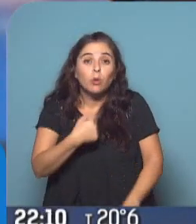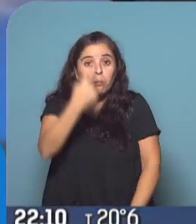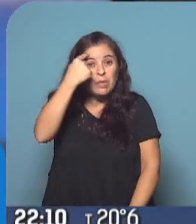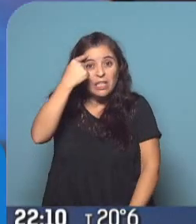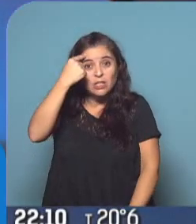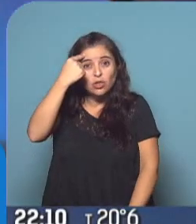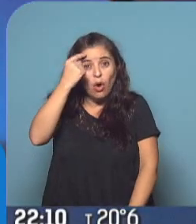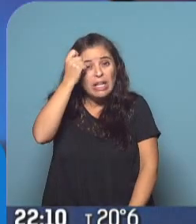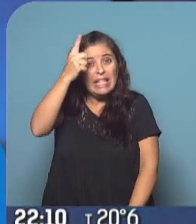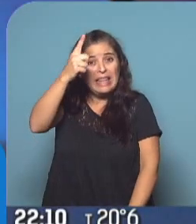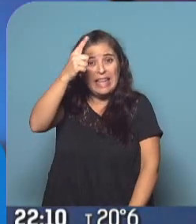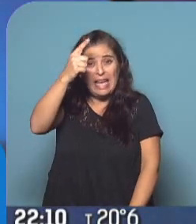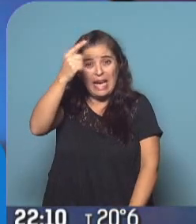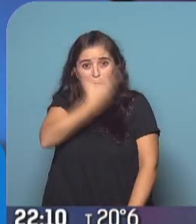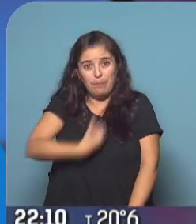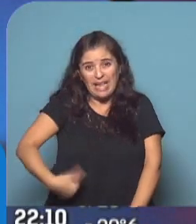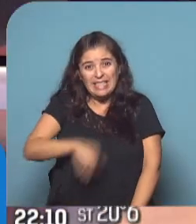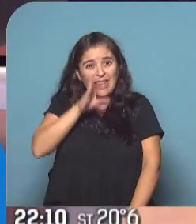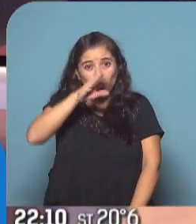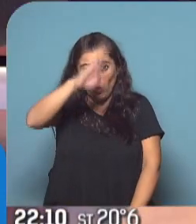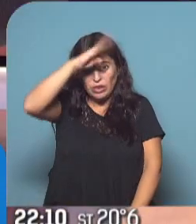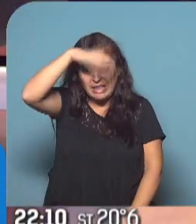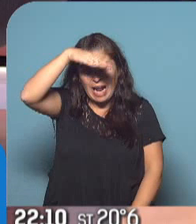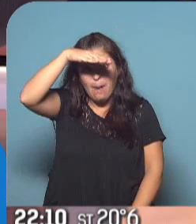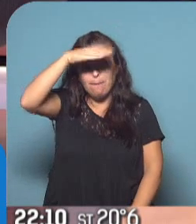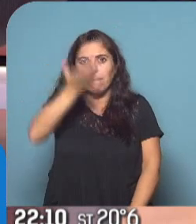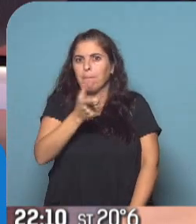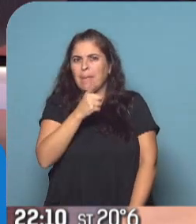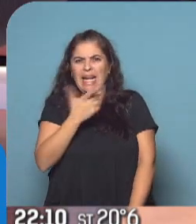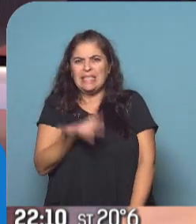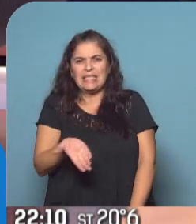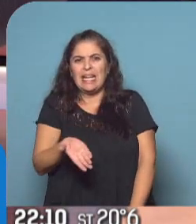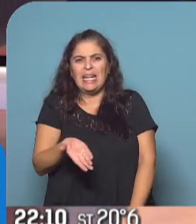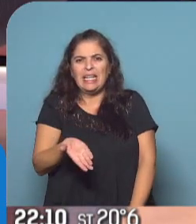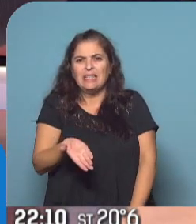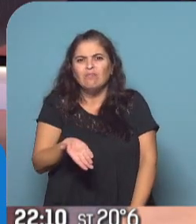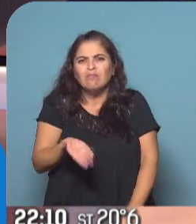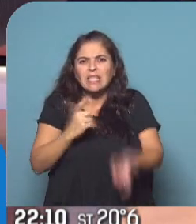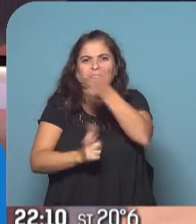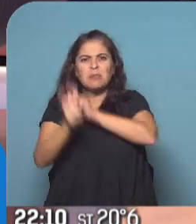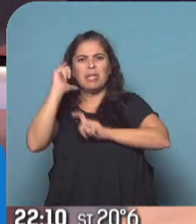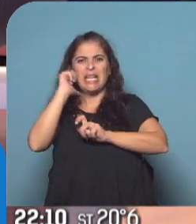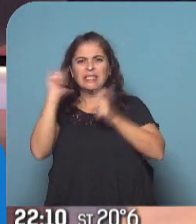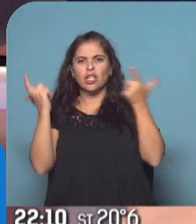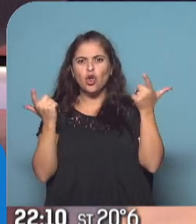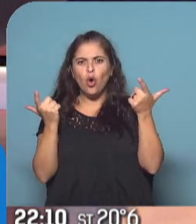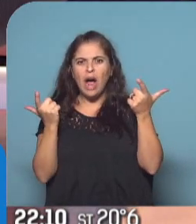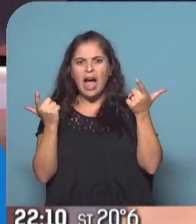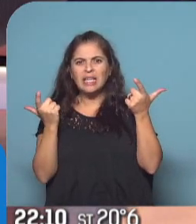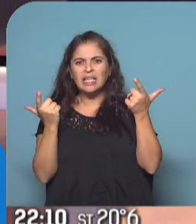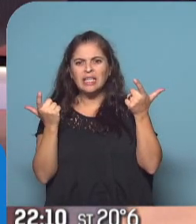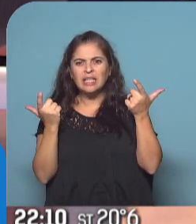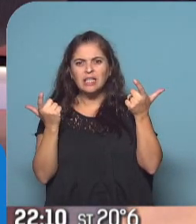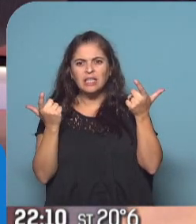que parece como si fuera amateur la política diplomática o de exteriores de